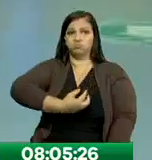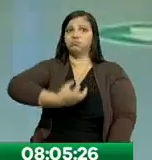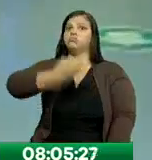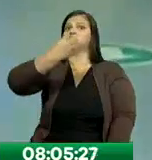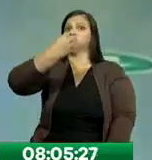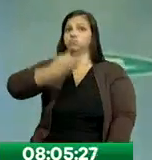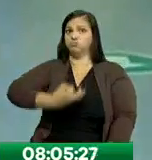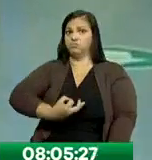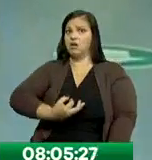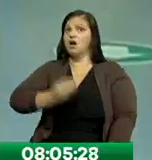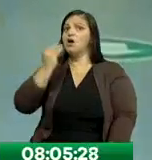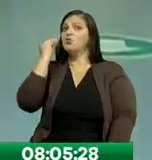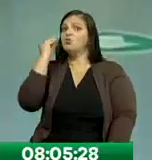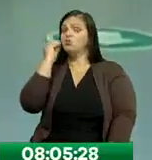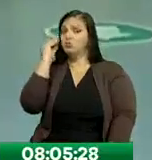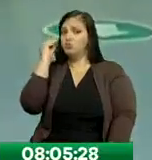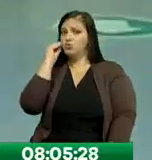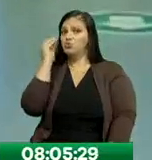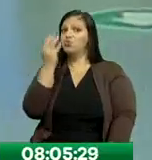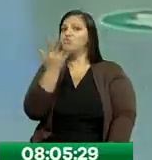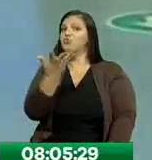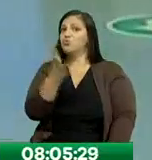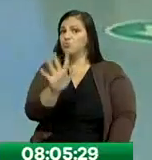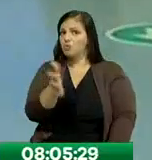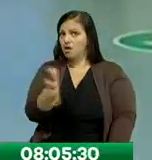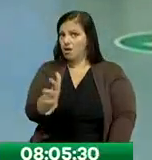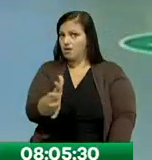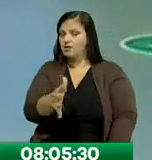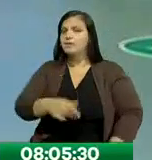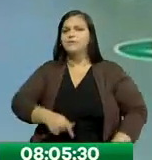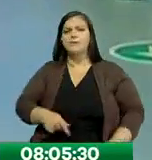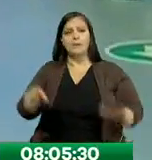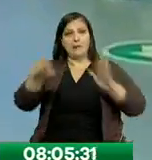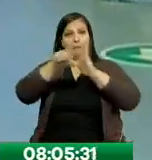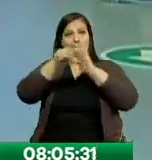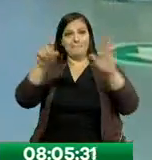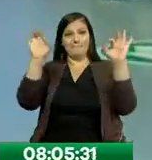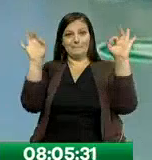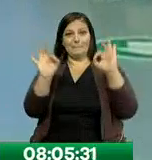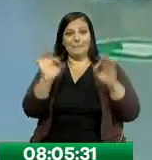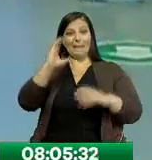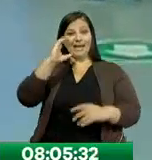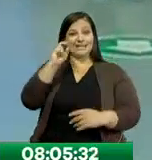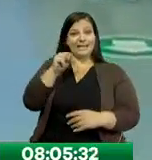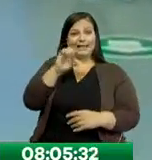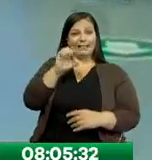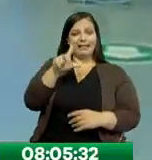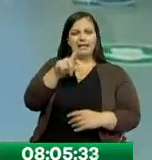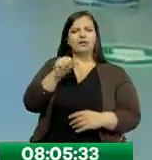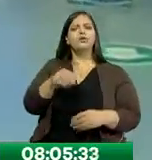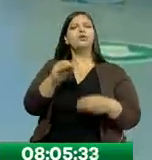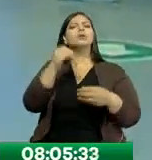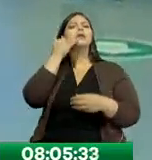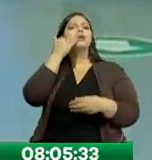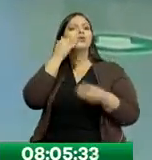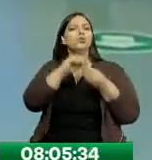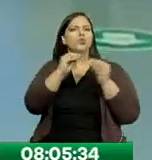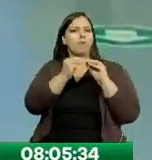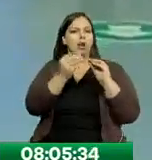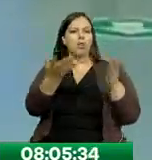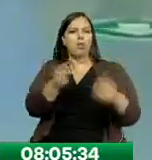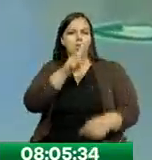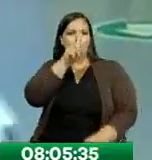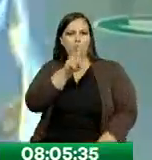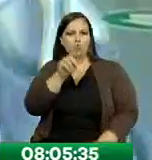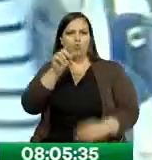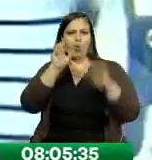marcando el número aquel que dieron, y cuando corresponda hablar ya mismo